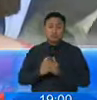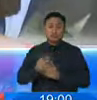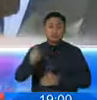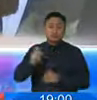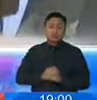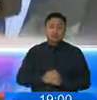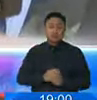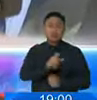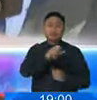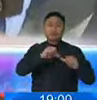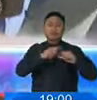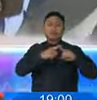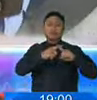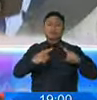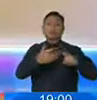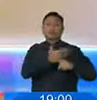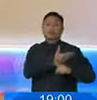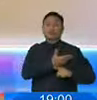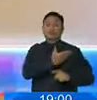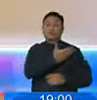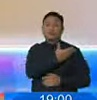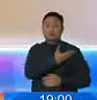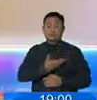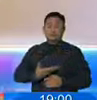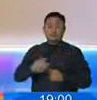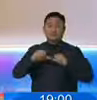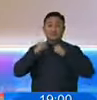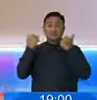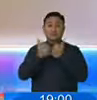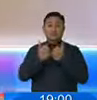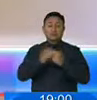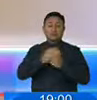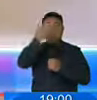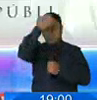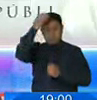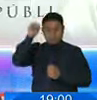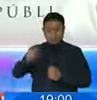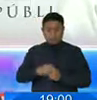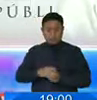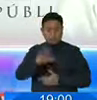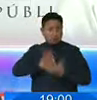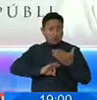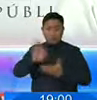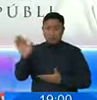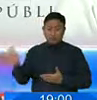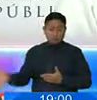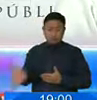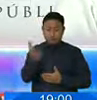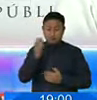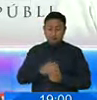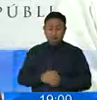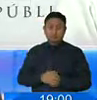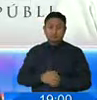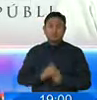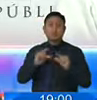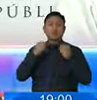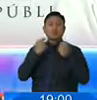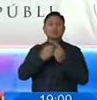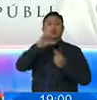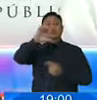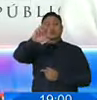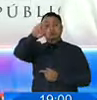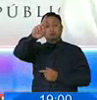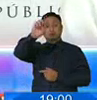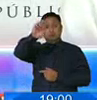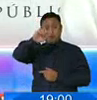levantar la inmunidad al expresidente de la Asamblea y hoy legislador por Alianza País, José Serrano. El bloque de Creo va a votar a favor